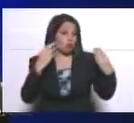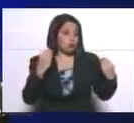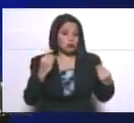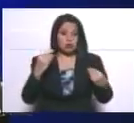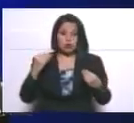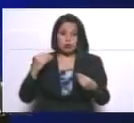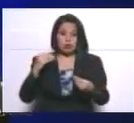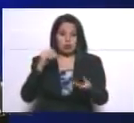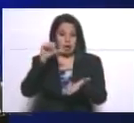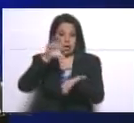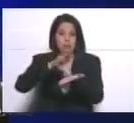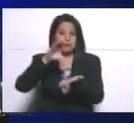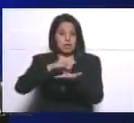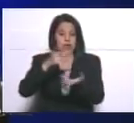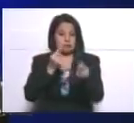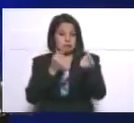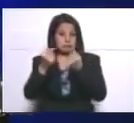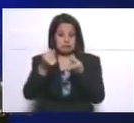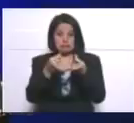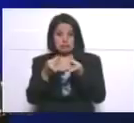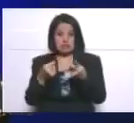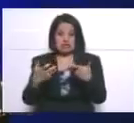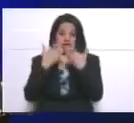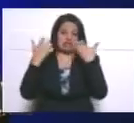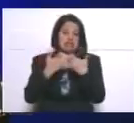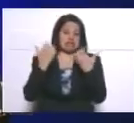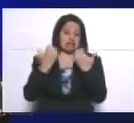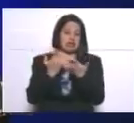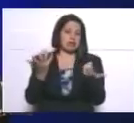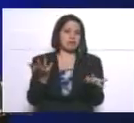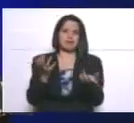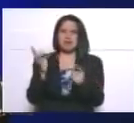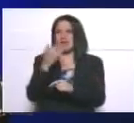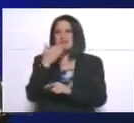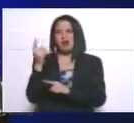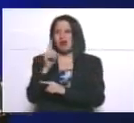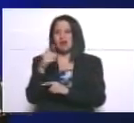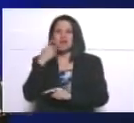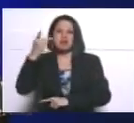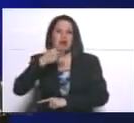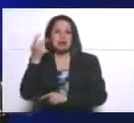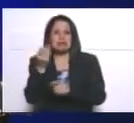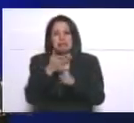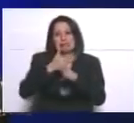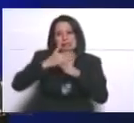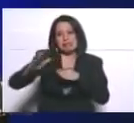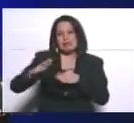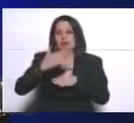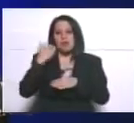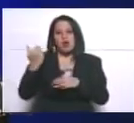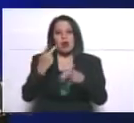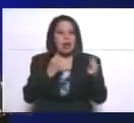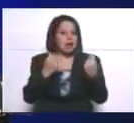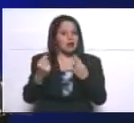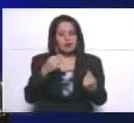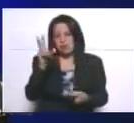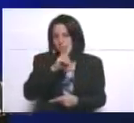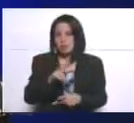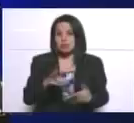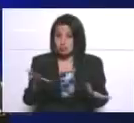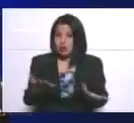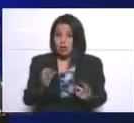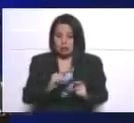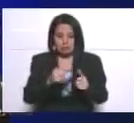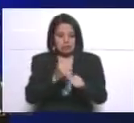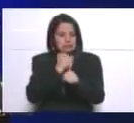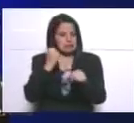se habían incorporado a la guerra económica que empiezan a decir, bueno, mejor no meternos en política y vayamos a la economía en Venezuela. Así que